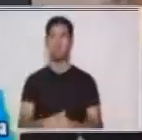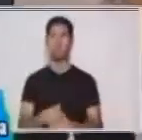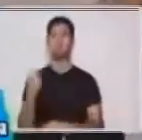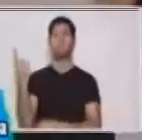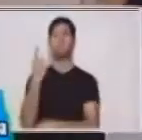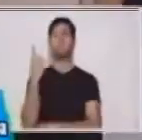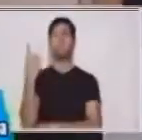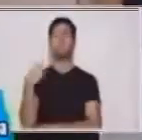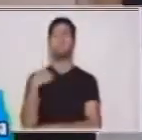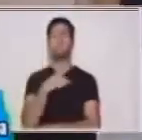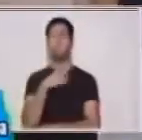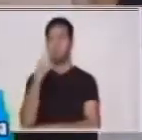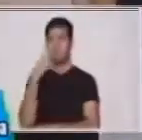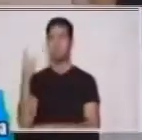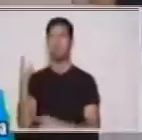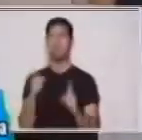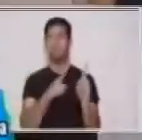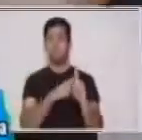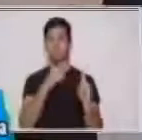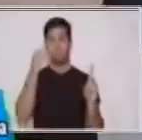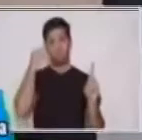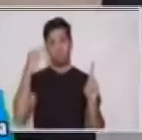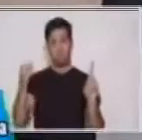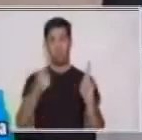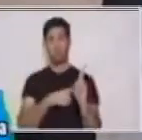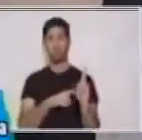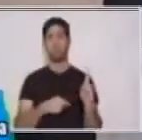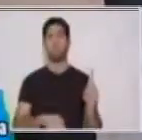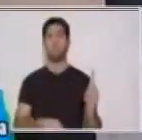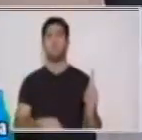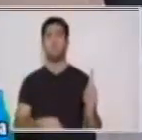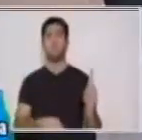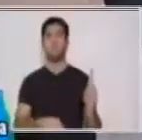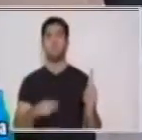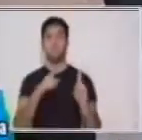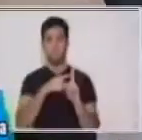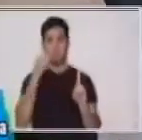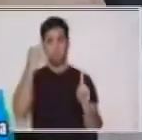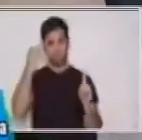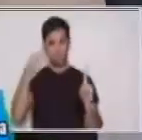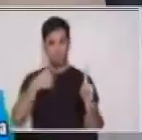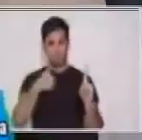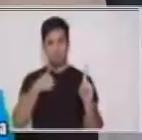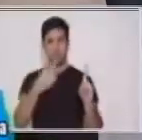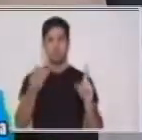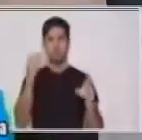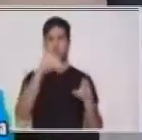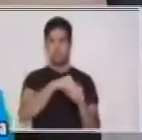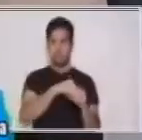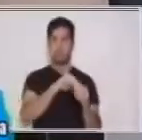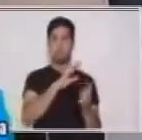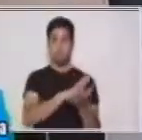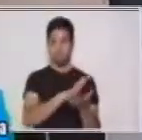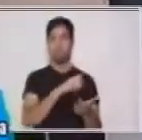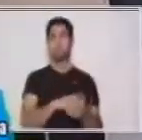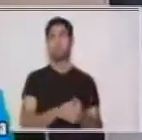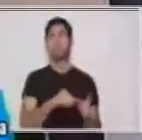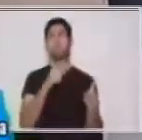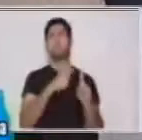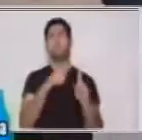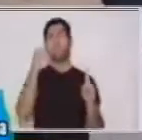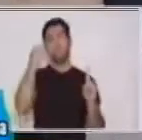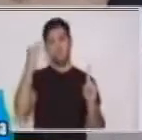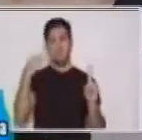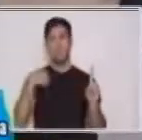Principalmente tengo que tener una idea. La idea que voy a defender, la idea que yo quiero que todos los